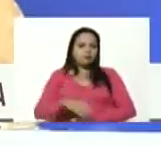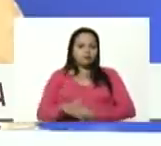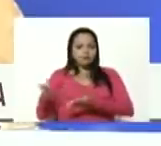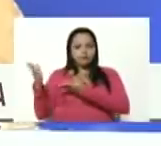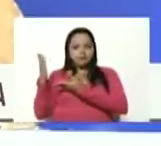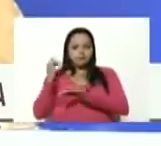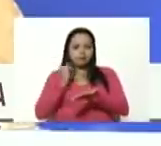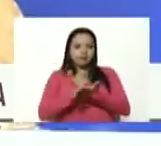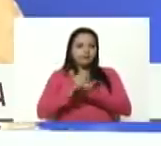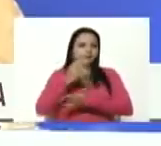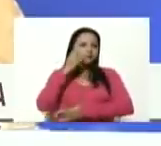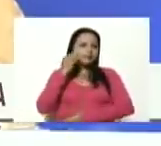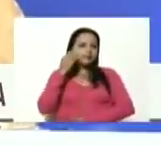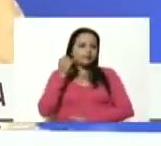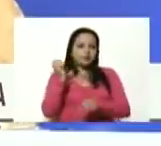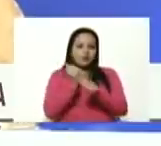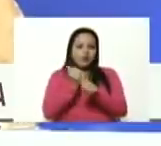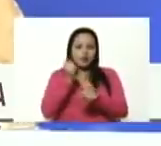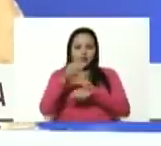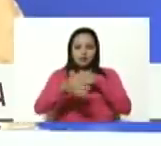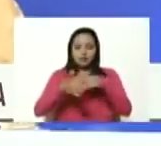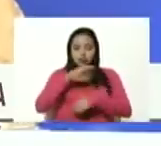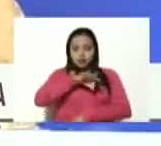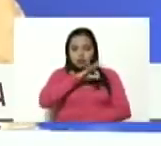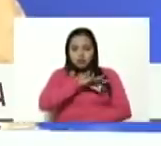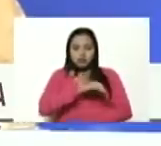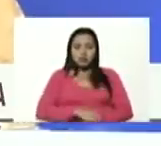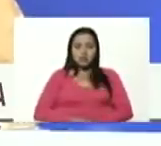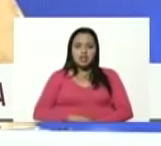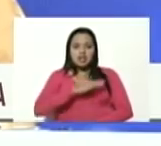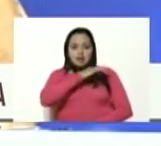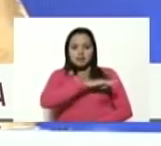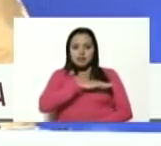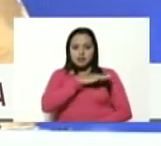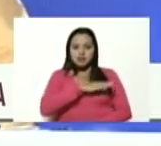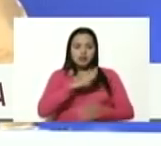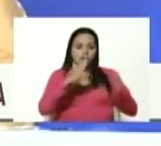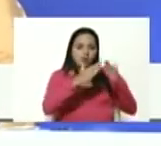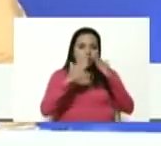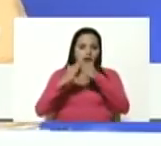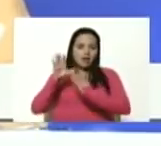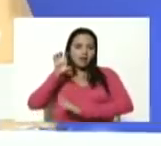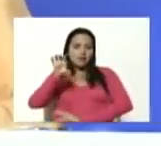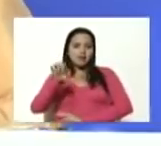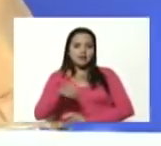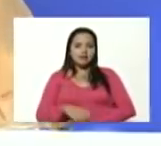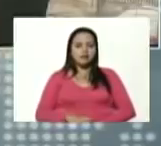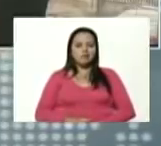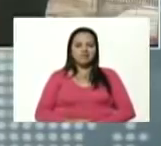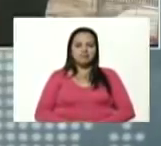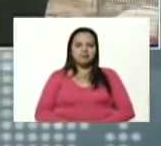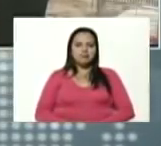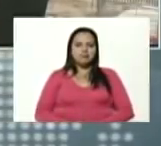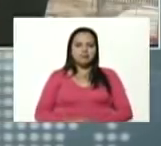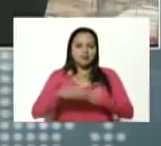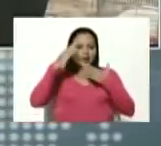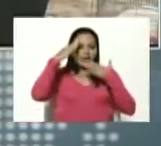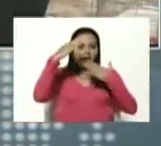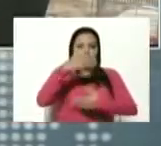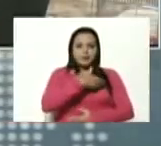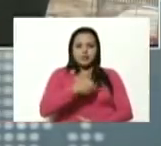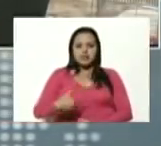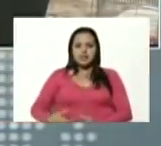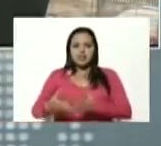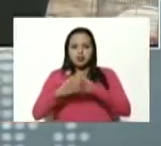las experiencias productivas de la gran misión Hogares de la Patria. Adelante. Saludos, presidente, y a